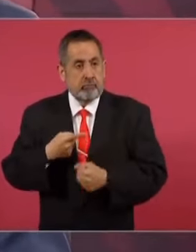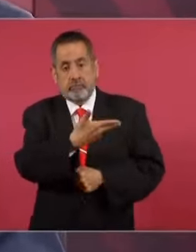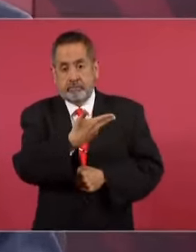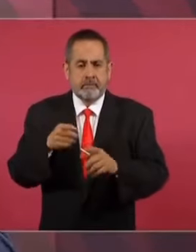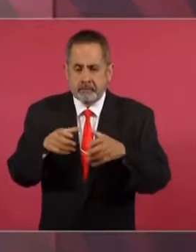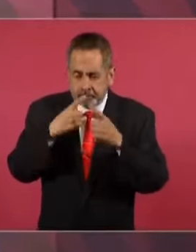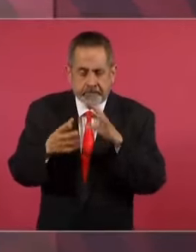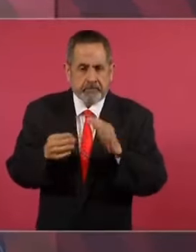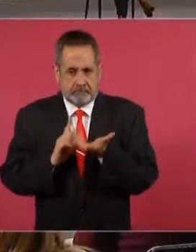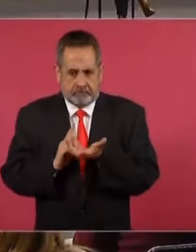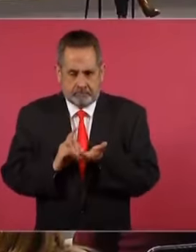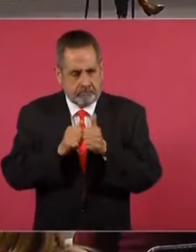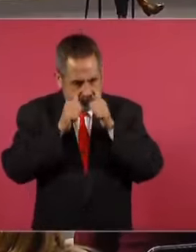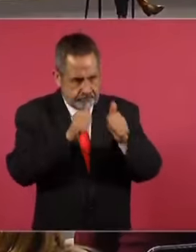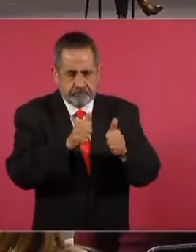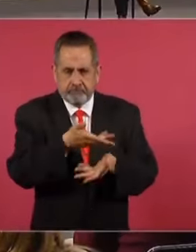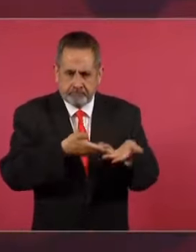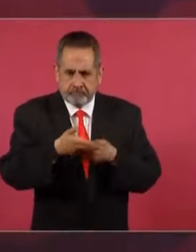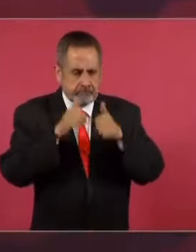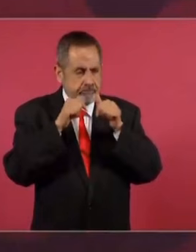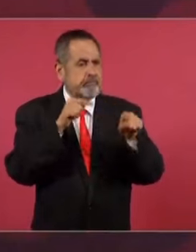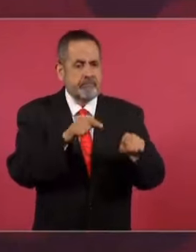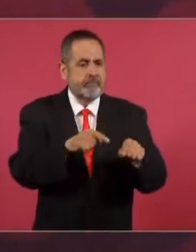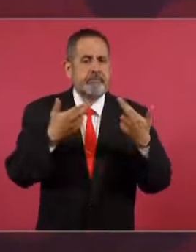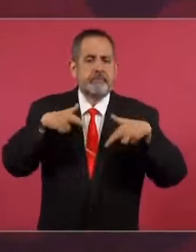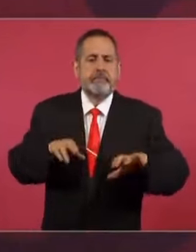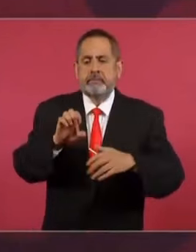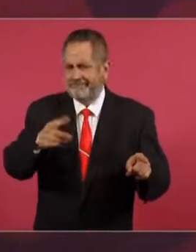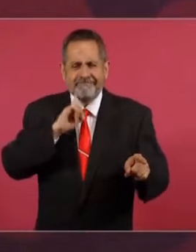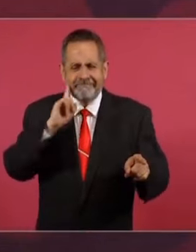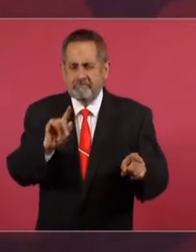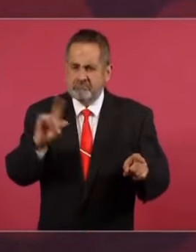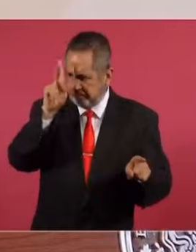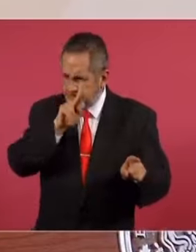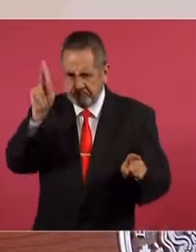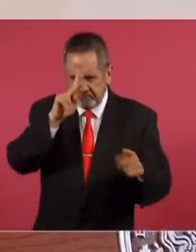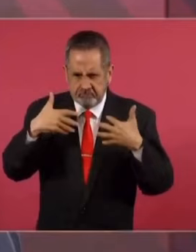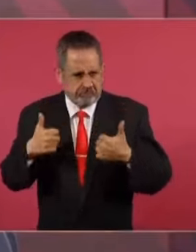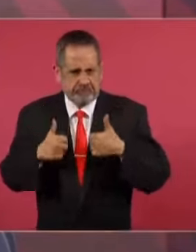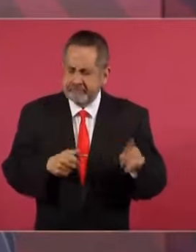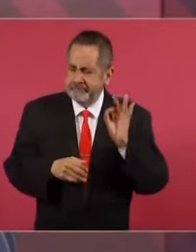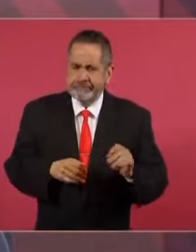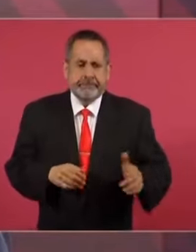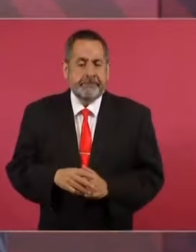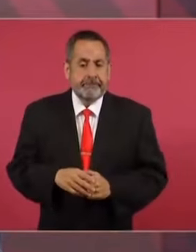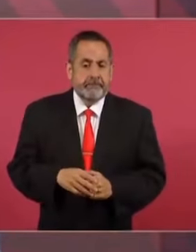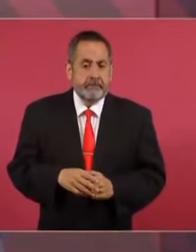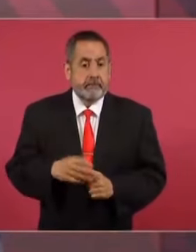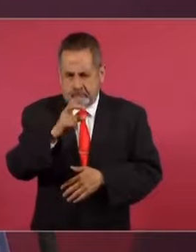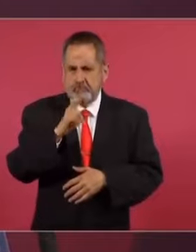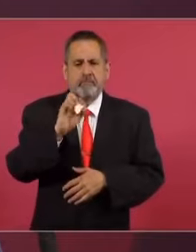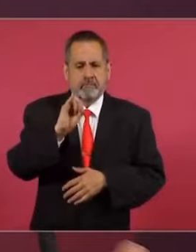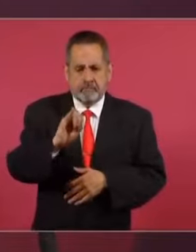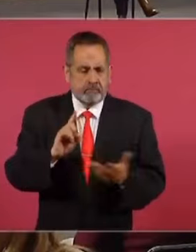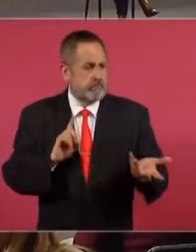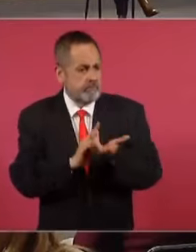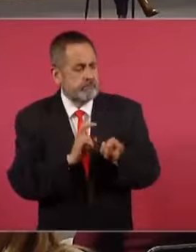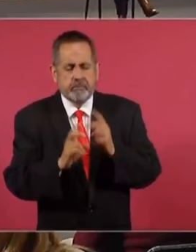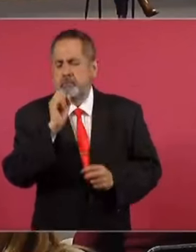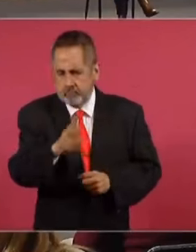presidente Biden, yo reciba a la representante Elizabeth, que es una mujer extraordinaria, porque no los iba yo a recibir. Porque